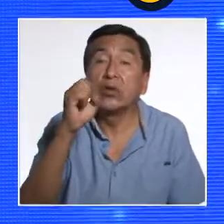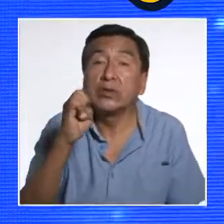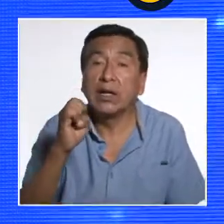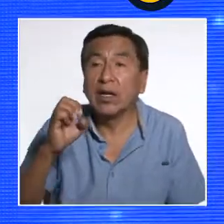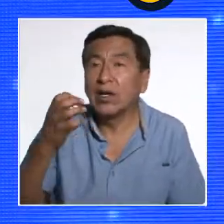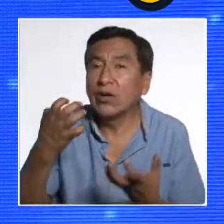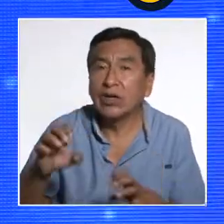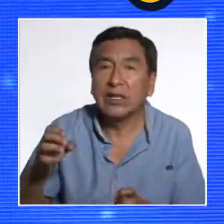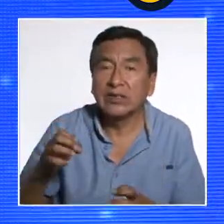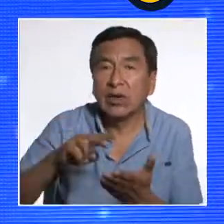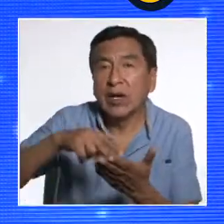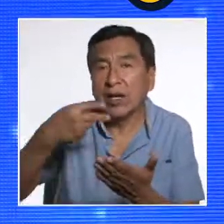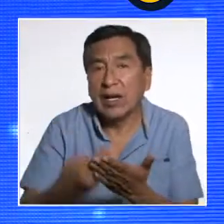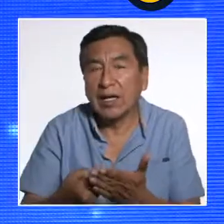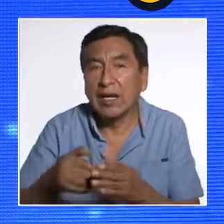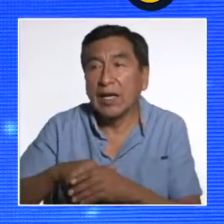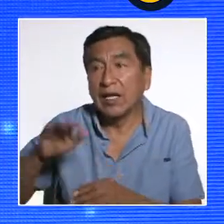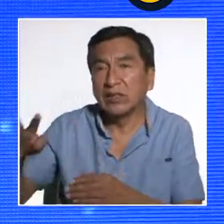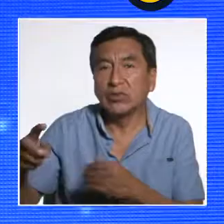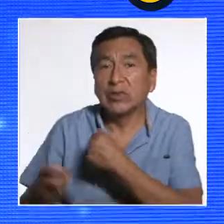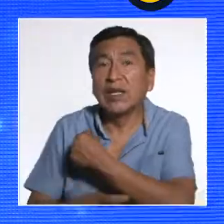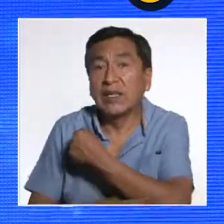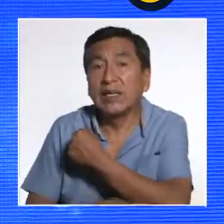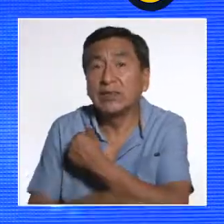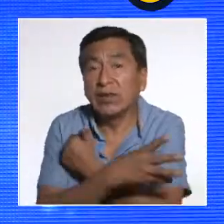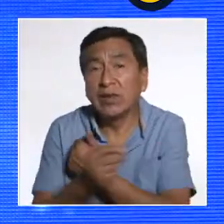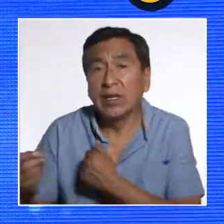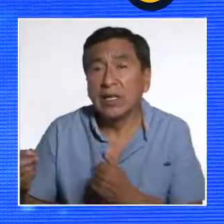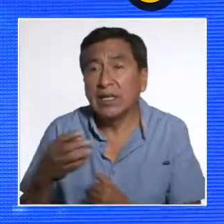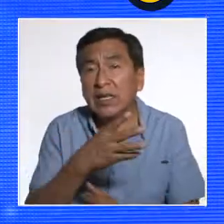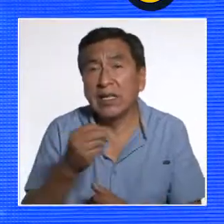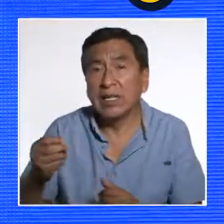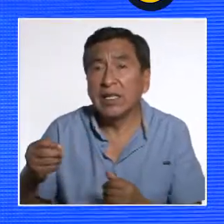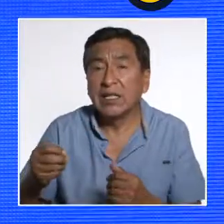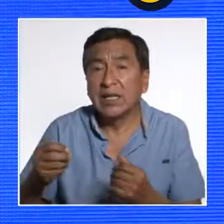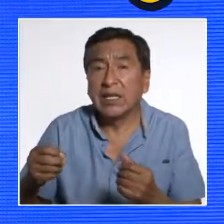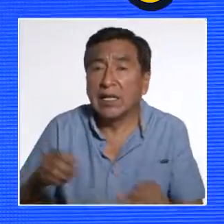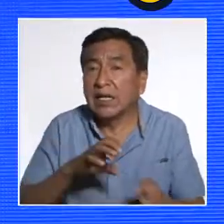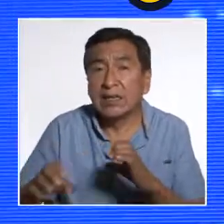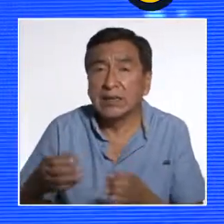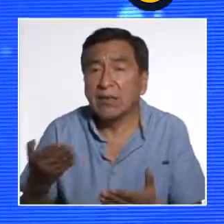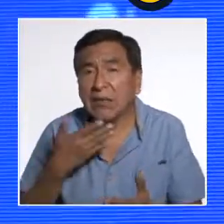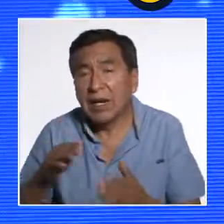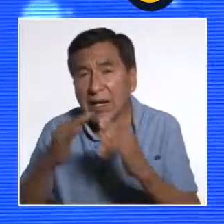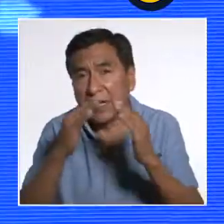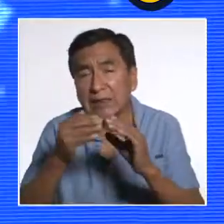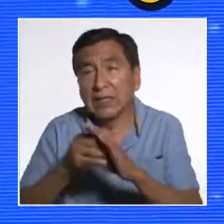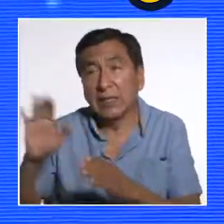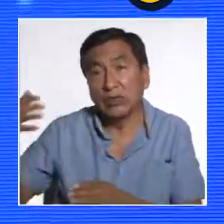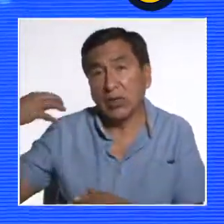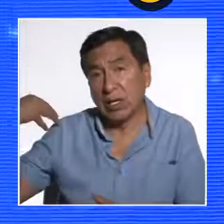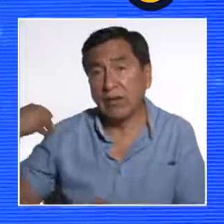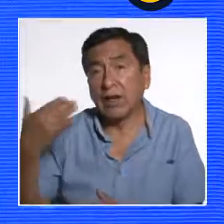no quiso caer en sus redes y violentar la casa de su amo Potifar. Hay